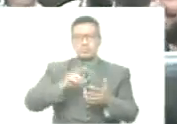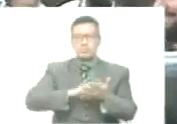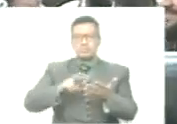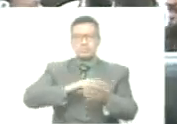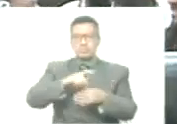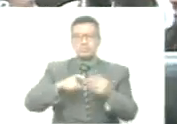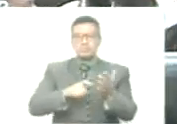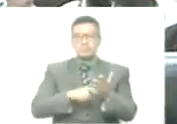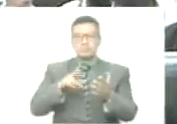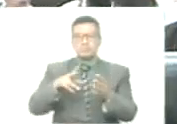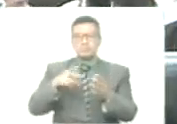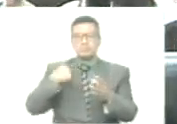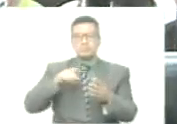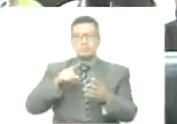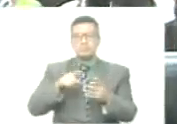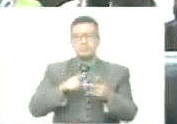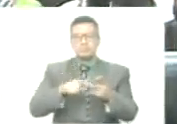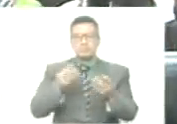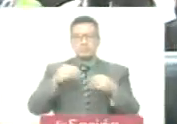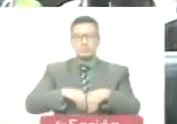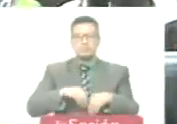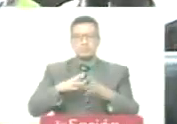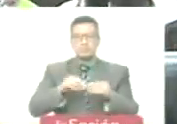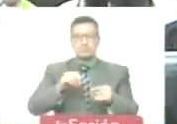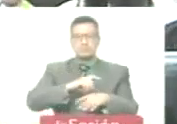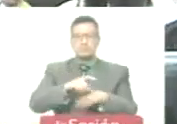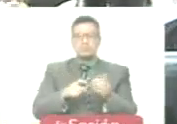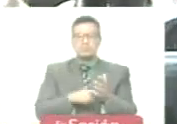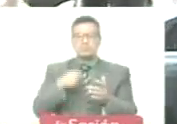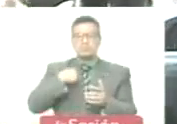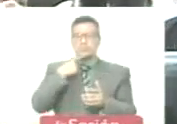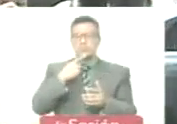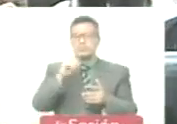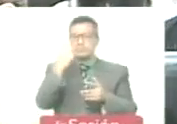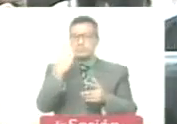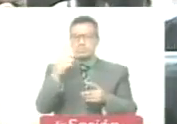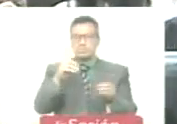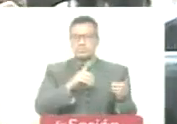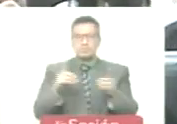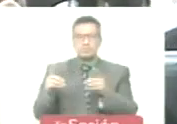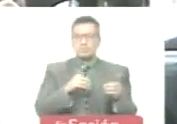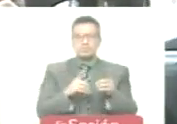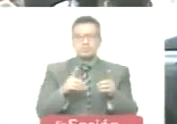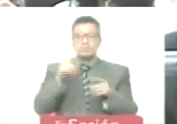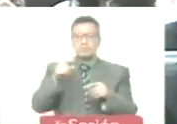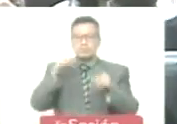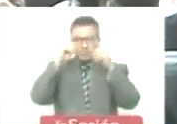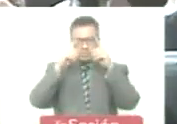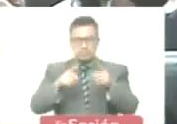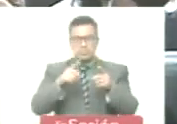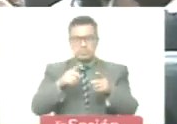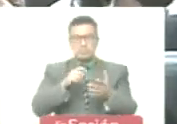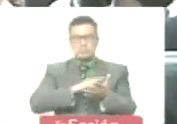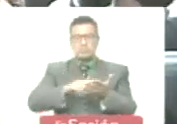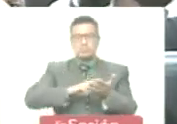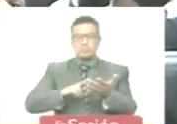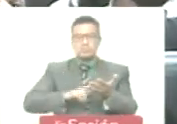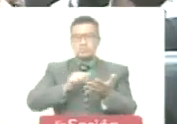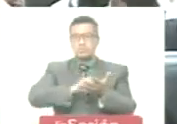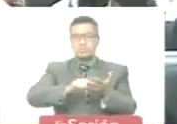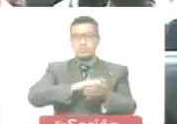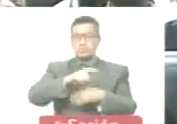cuando se lee incompleto se le llega a una conclusión incompleta. Dice, en la primera discusión, a fin de determinar la pertinencia de la ley, se discutirá el articulado en